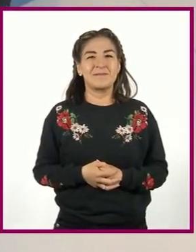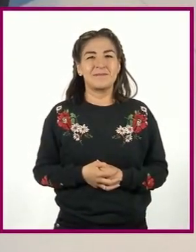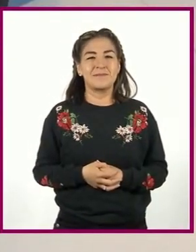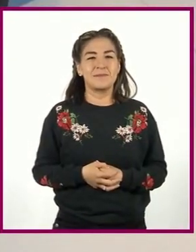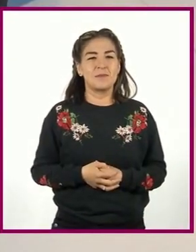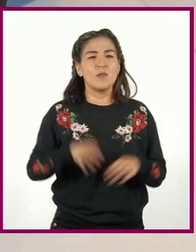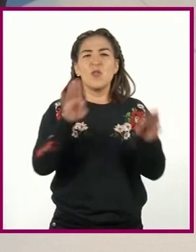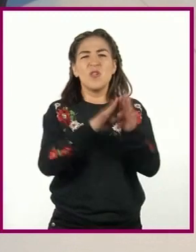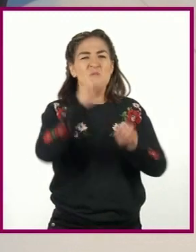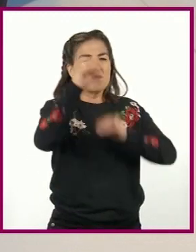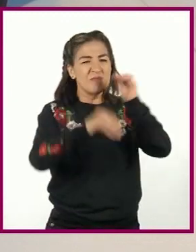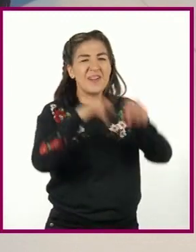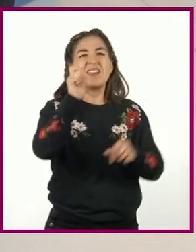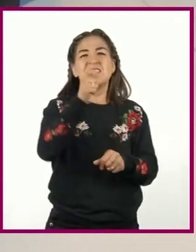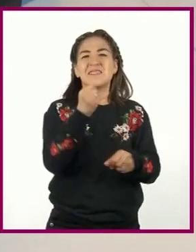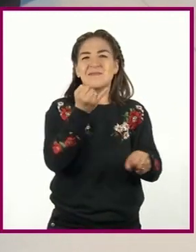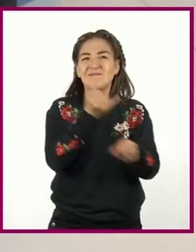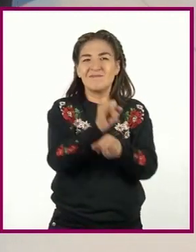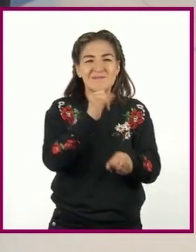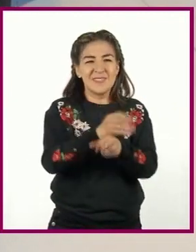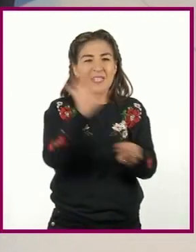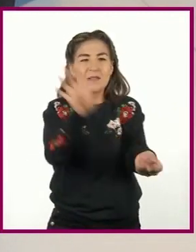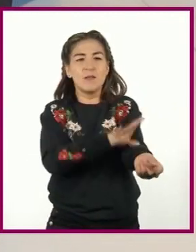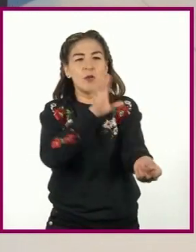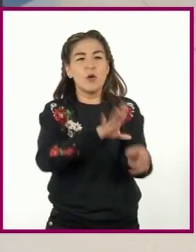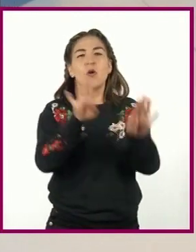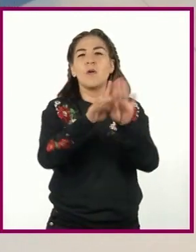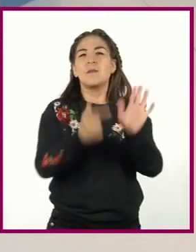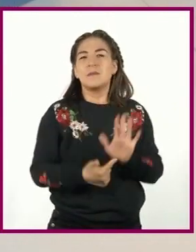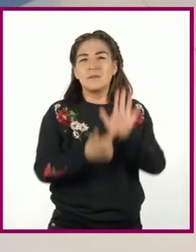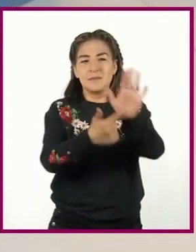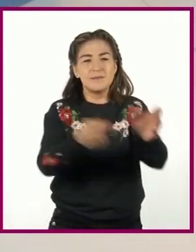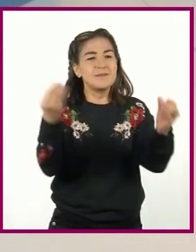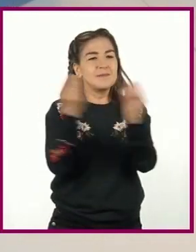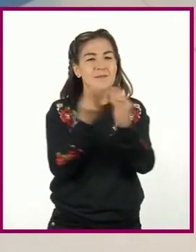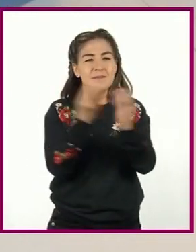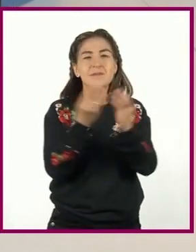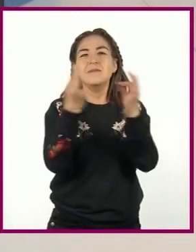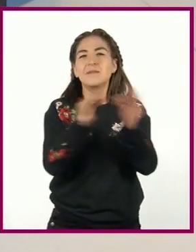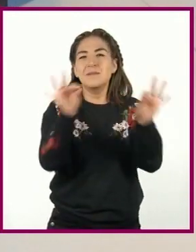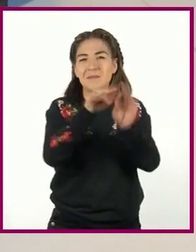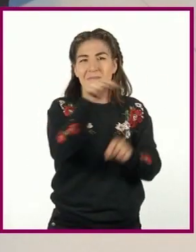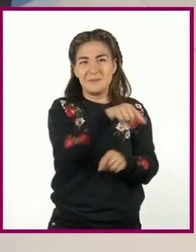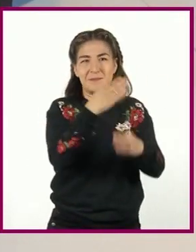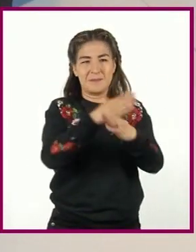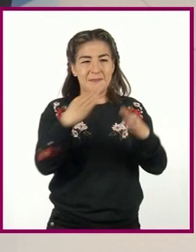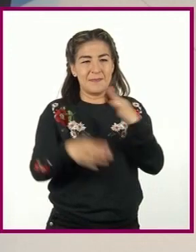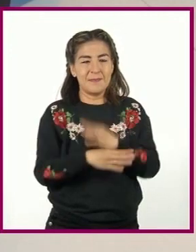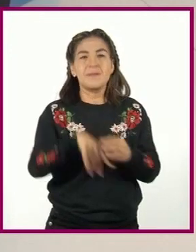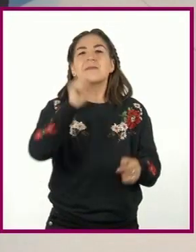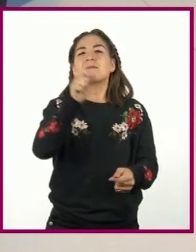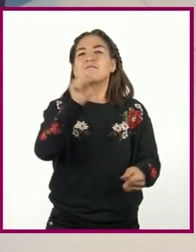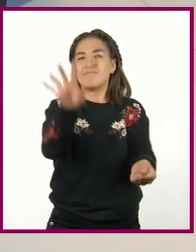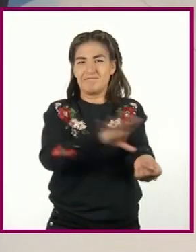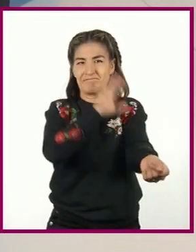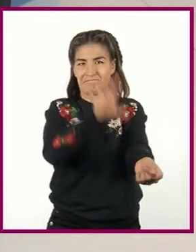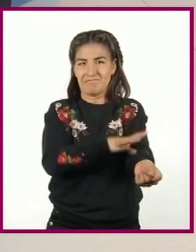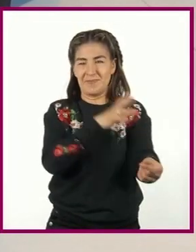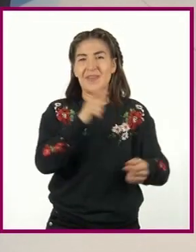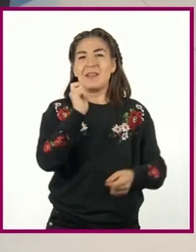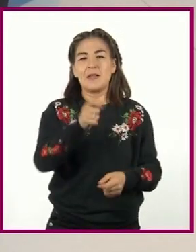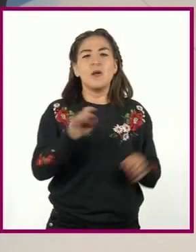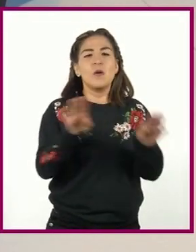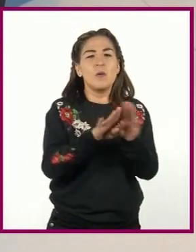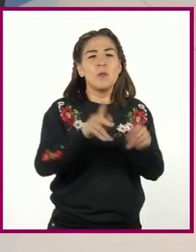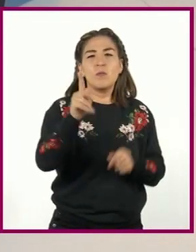Los fenómenos eléctricos que hemos visto muestran una propiedad fundamental de la materia, la carga eléctrica. Los protones